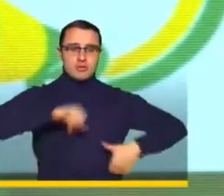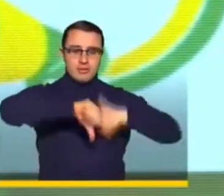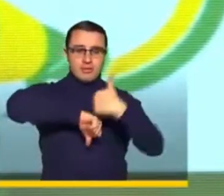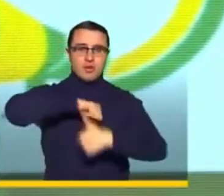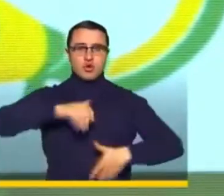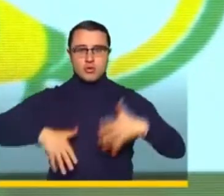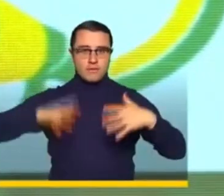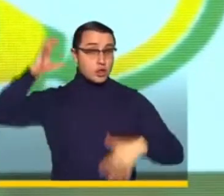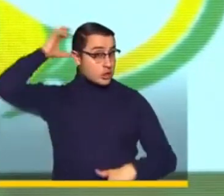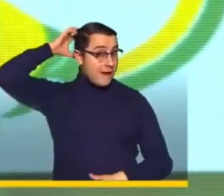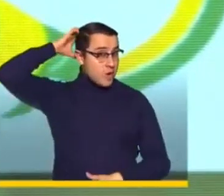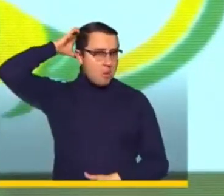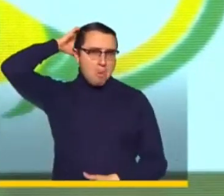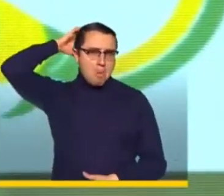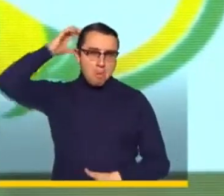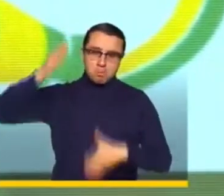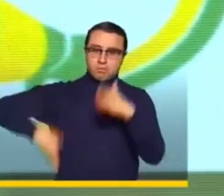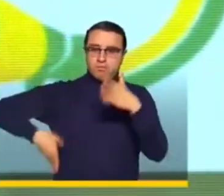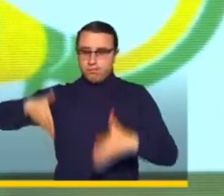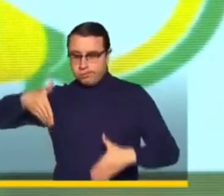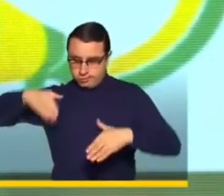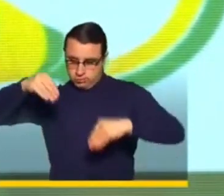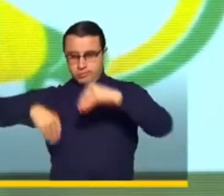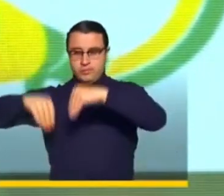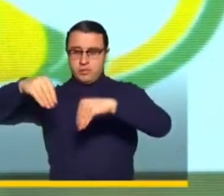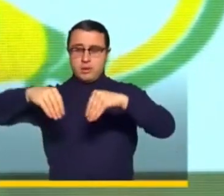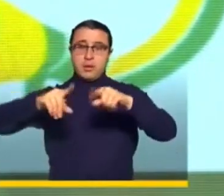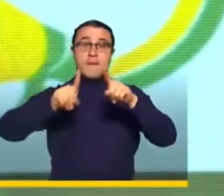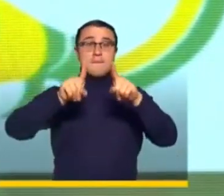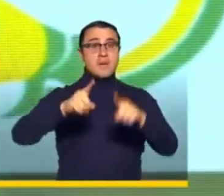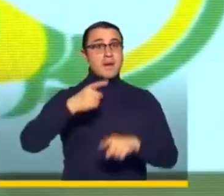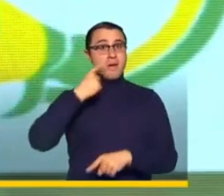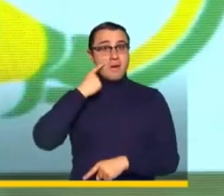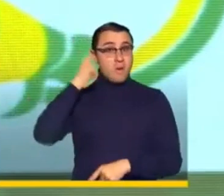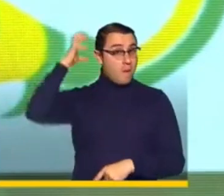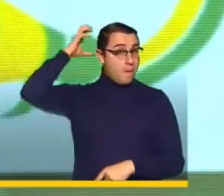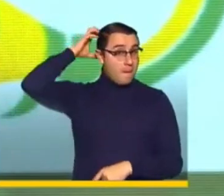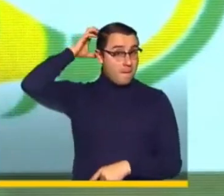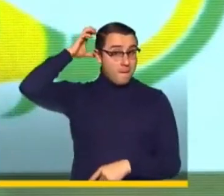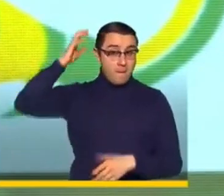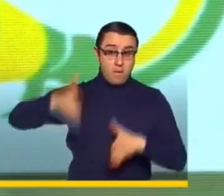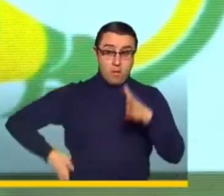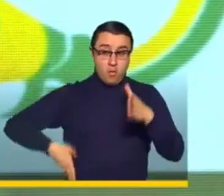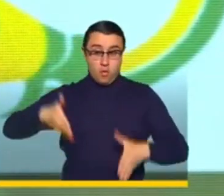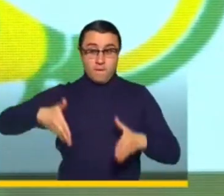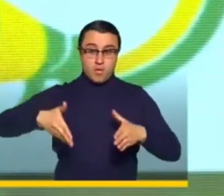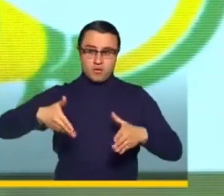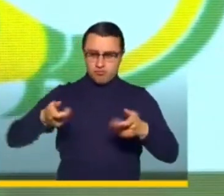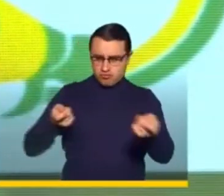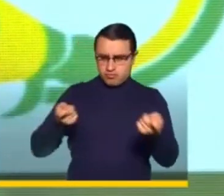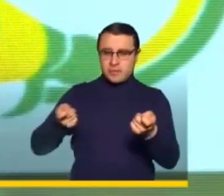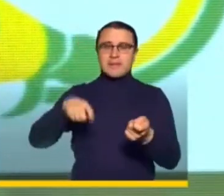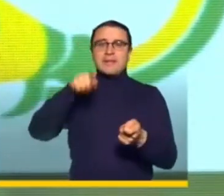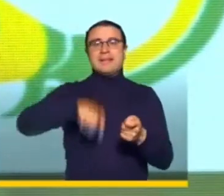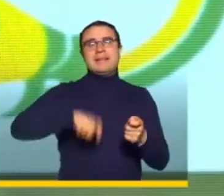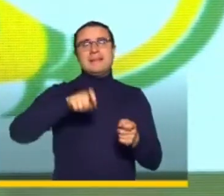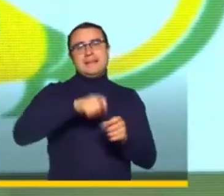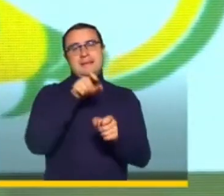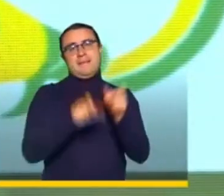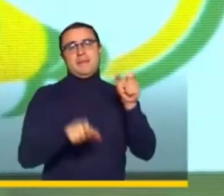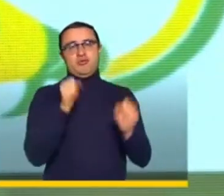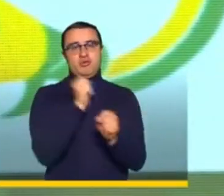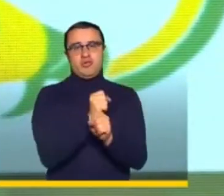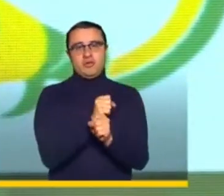olvidan que para mover el robot se necesita gente que trabaja. Para hacer